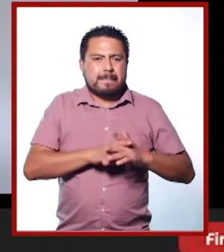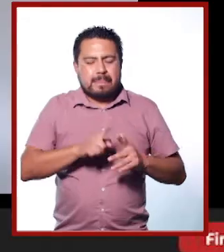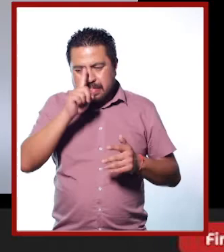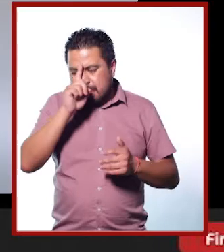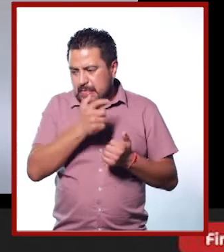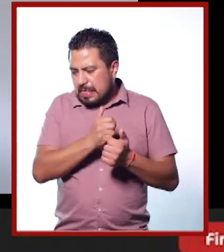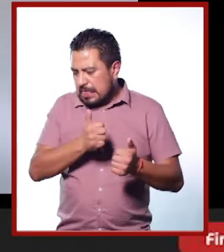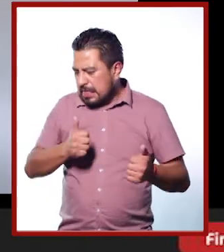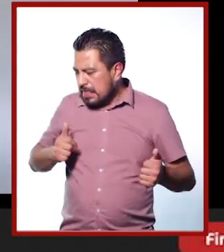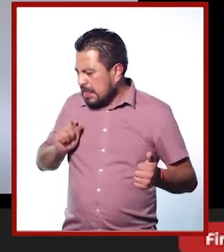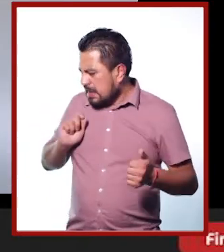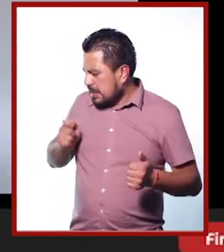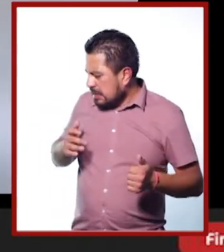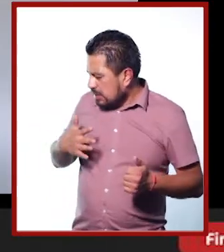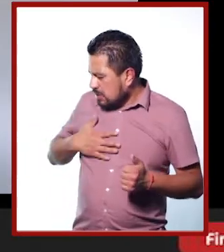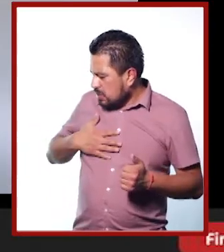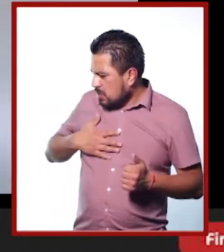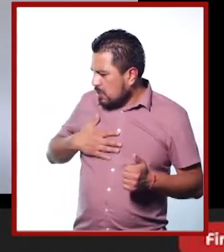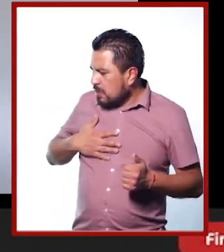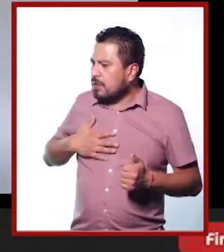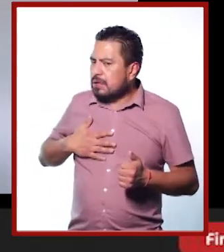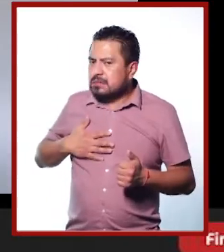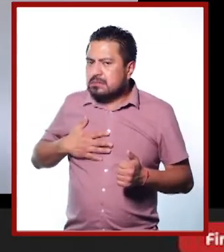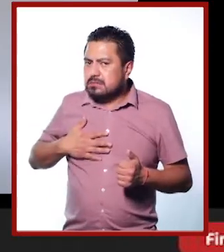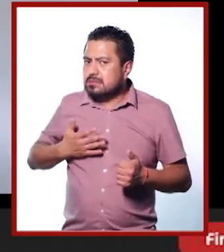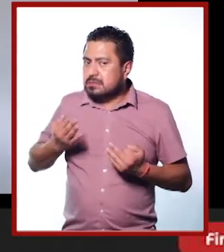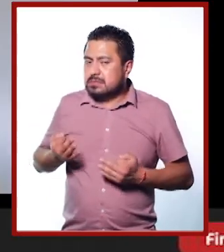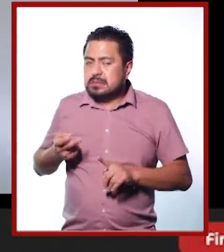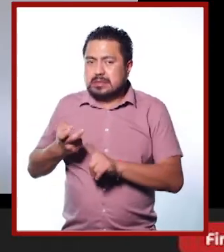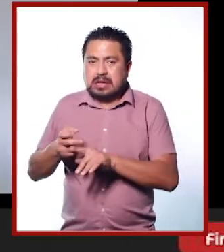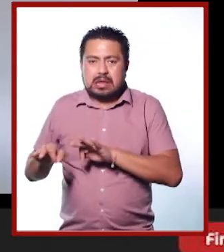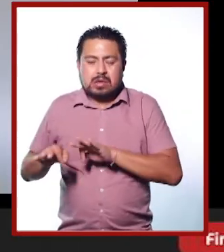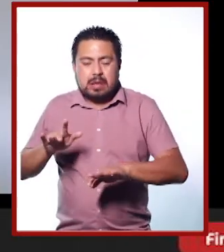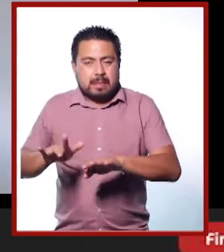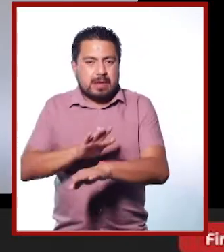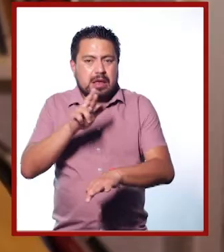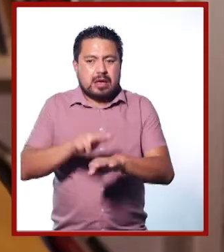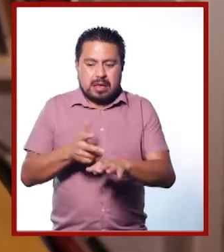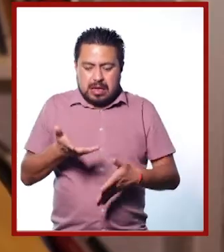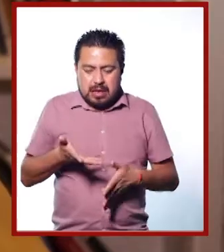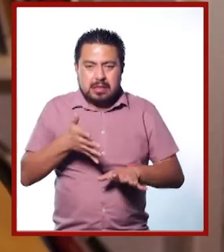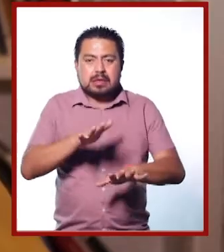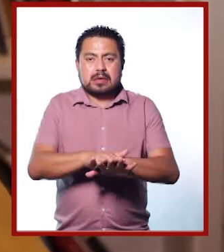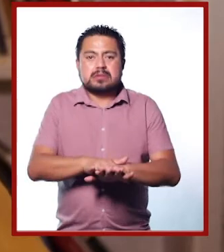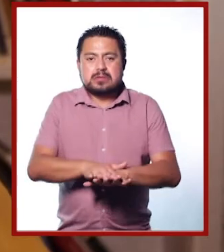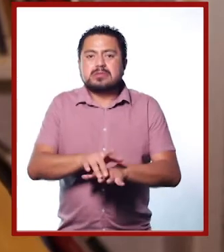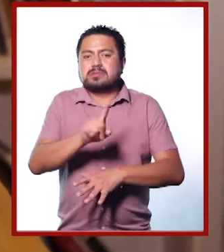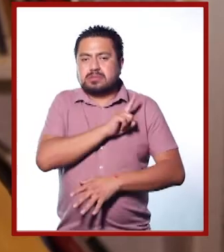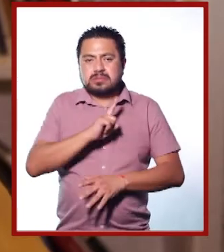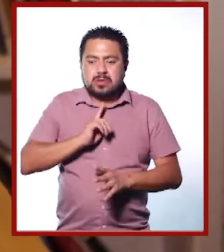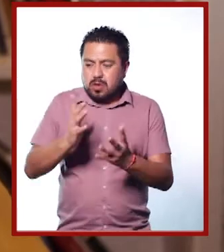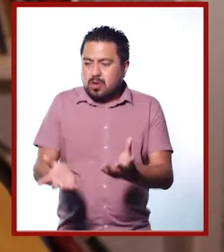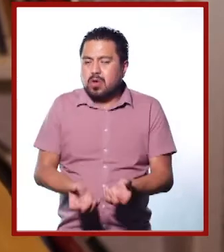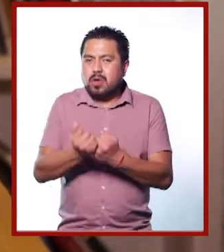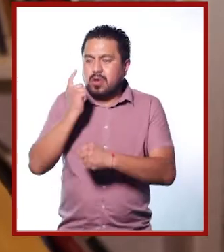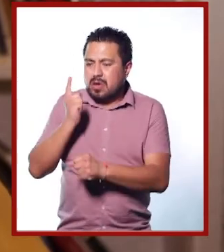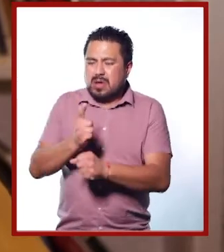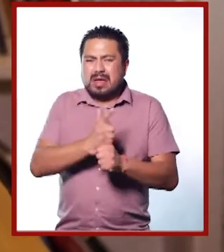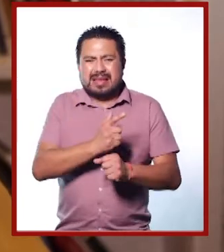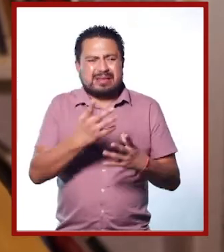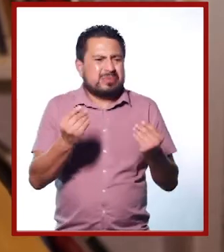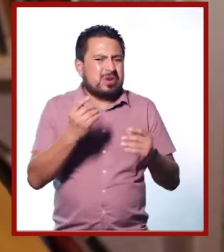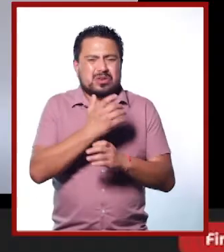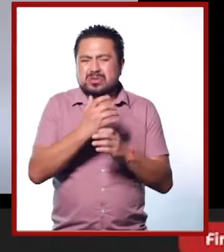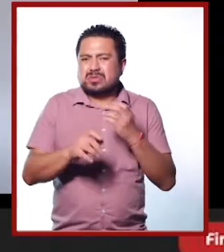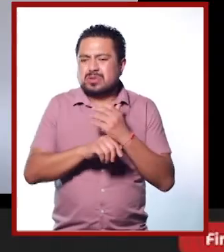empiezas a separar para buscar quién eres tú en el mundo. Literalmente es un trabajo gigante de integración, ¿no? O sea, tengo que lograr encontrar